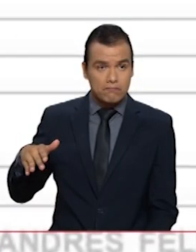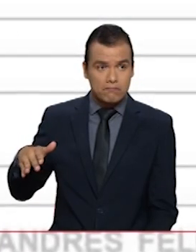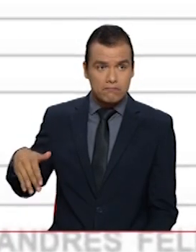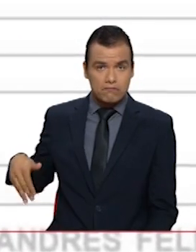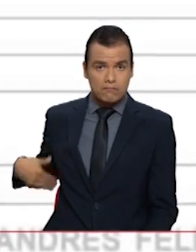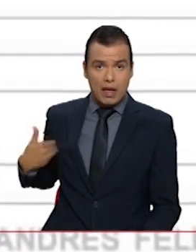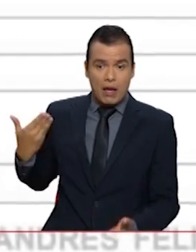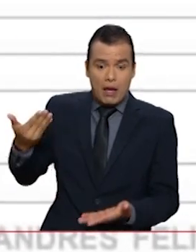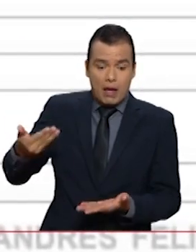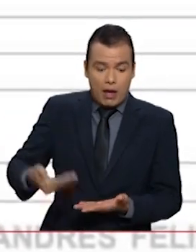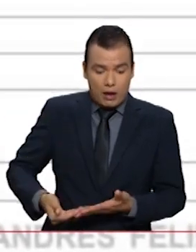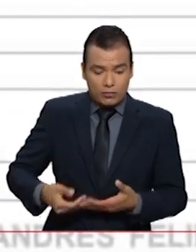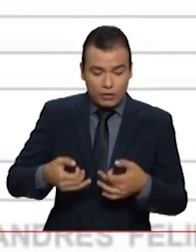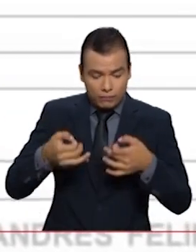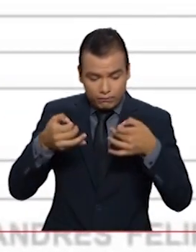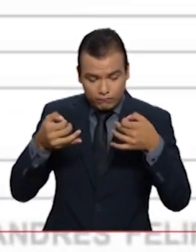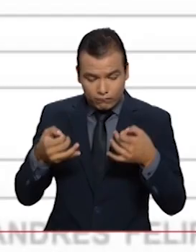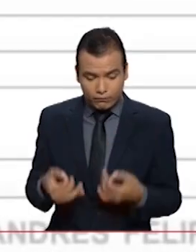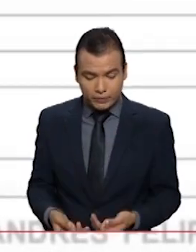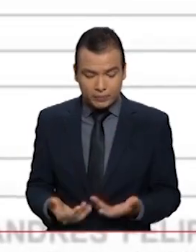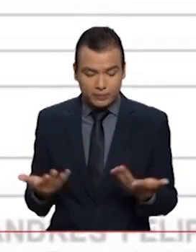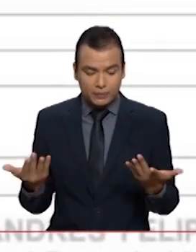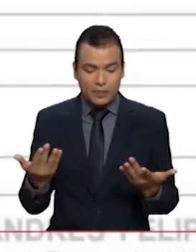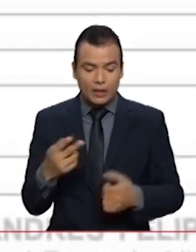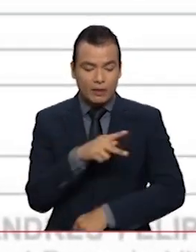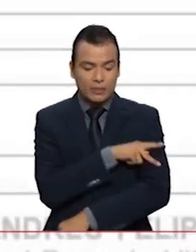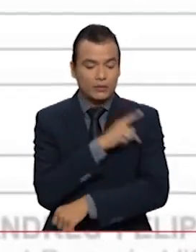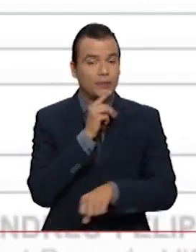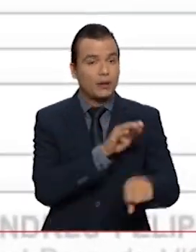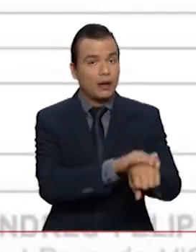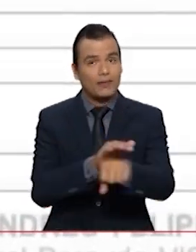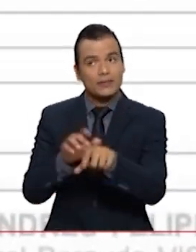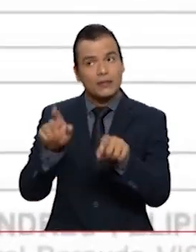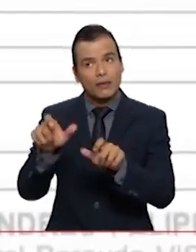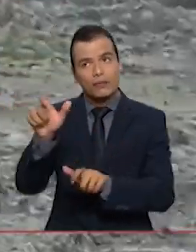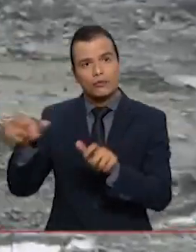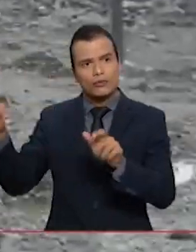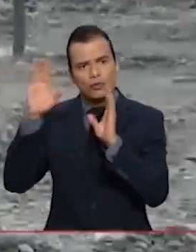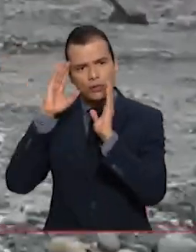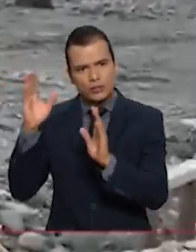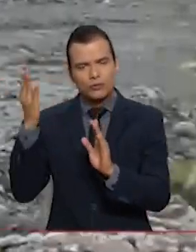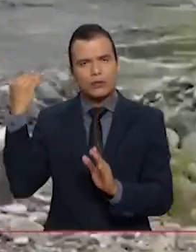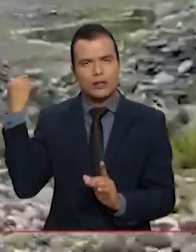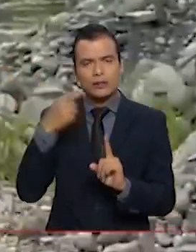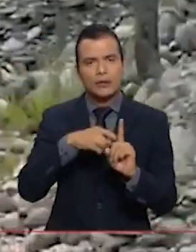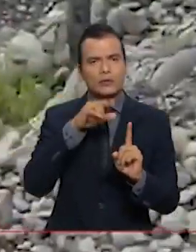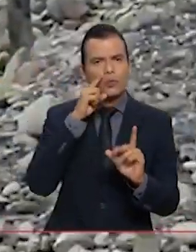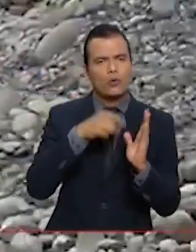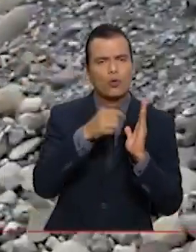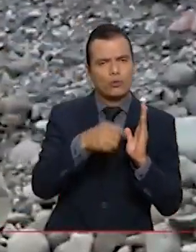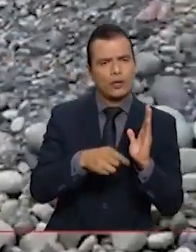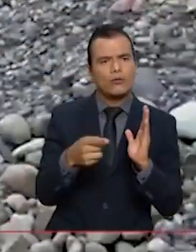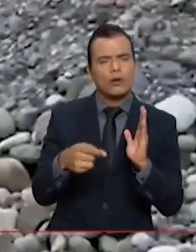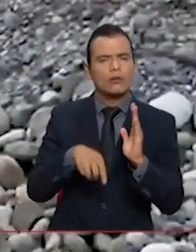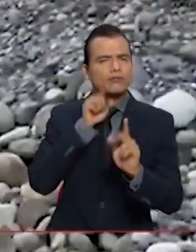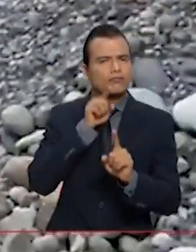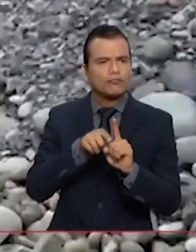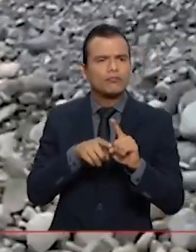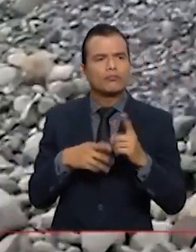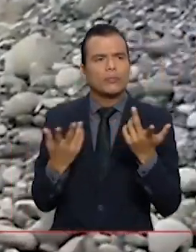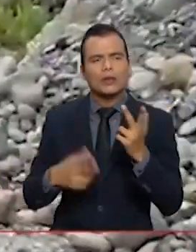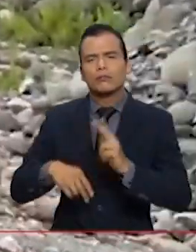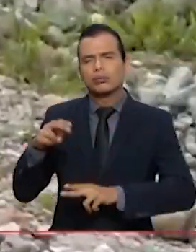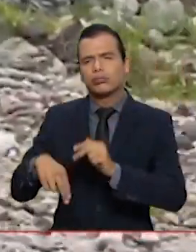Desde el pasado mes de julio se firmó el acta de inicio del proyecto que pretende mejorar la calidad de vida de más de 1000 personas que hasta el momento no ven